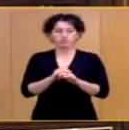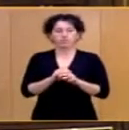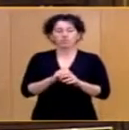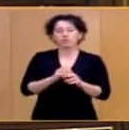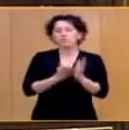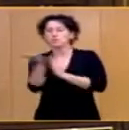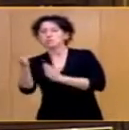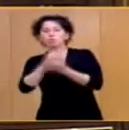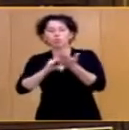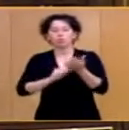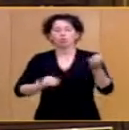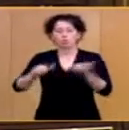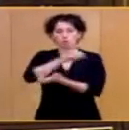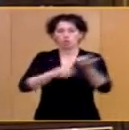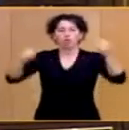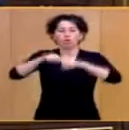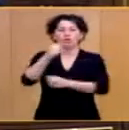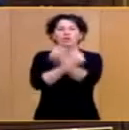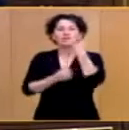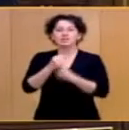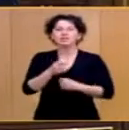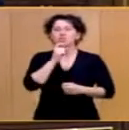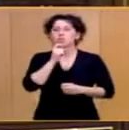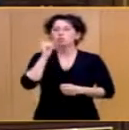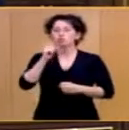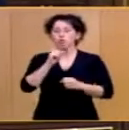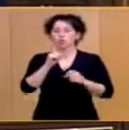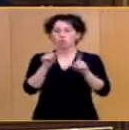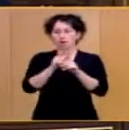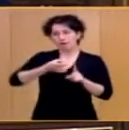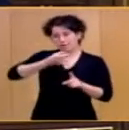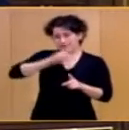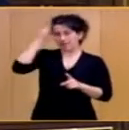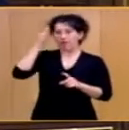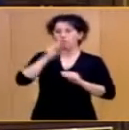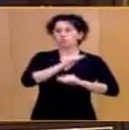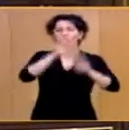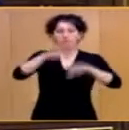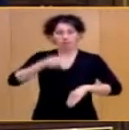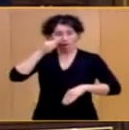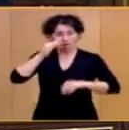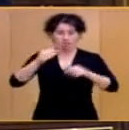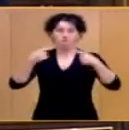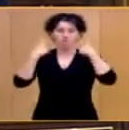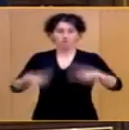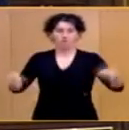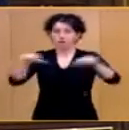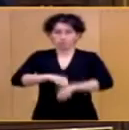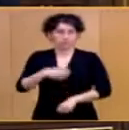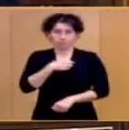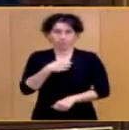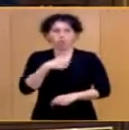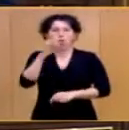puede descansar en los dogmas en los que se sustentaba un modelo fracasado, ni mucho menos en aplicar